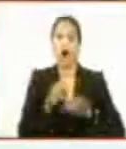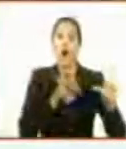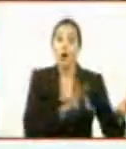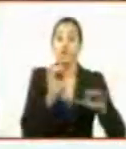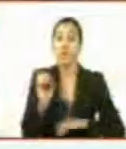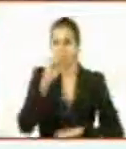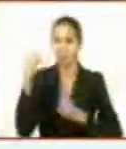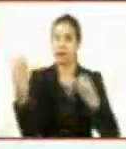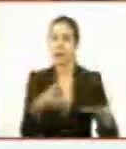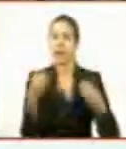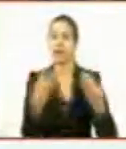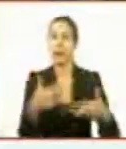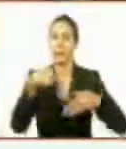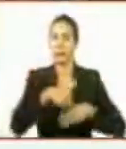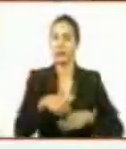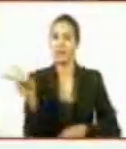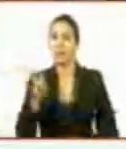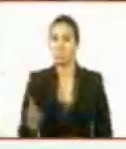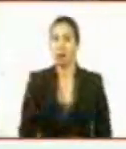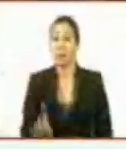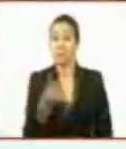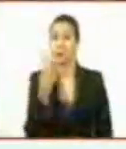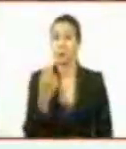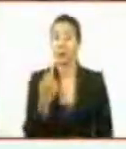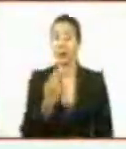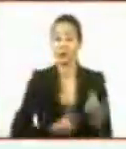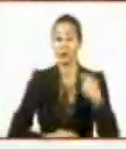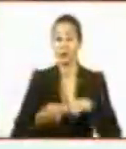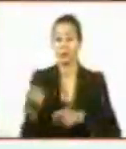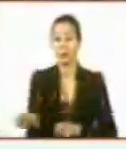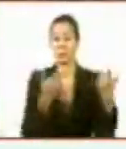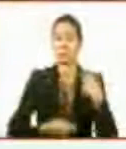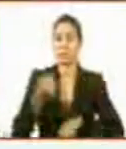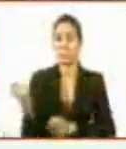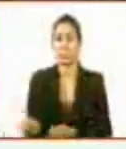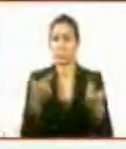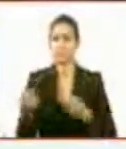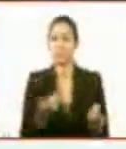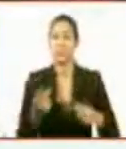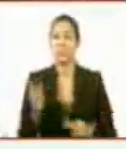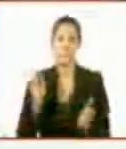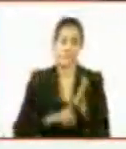años. Venezuela fue el primer exportador mundial de petróleo desde